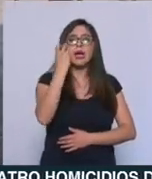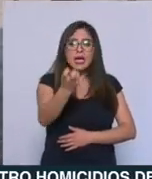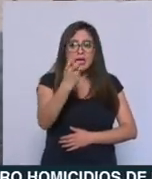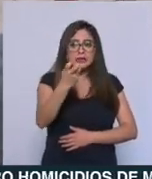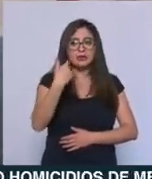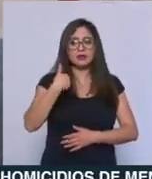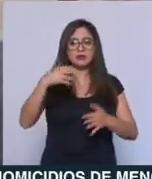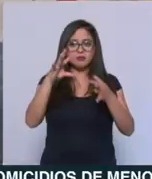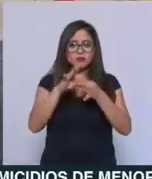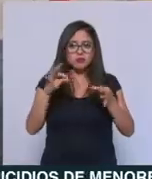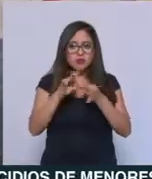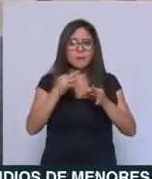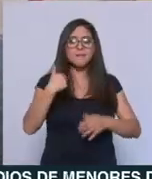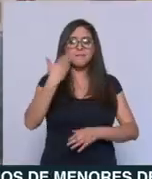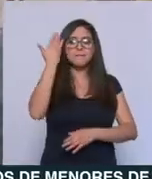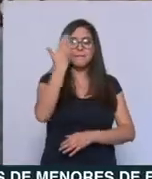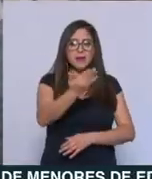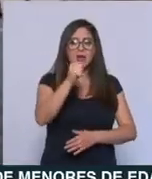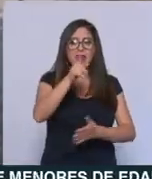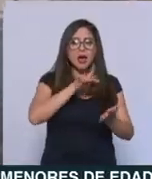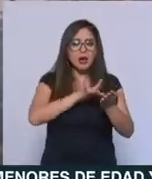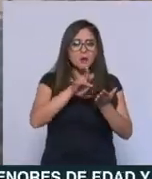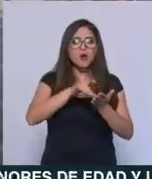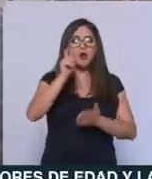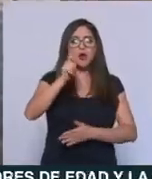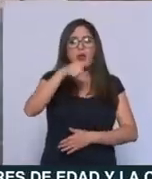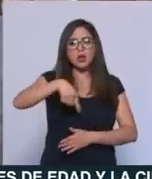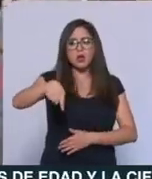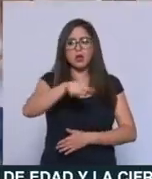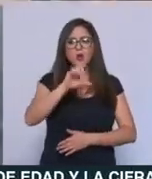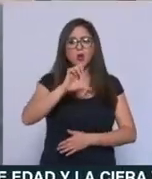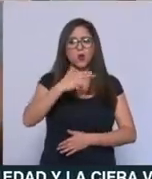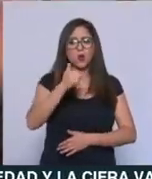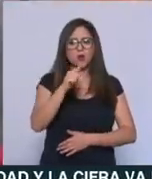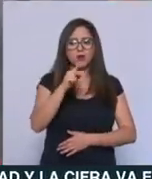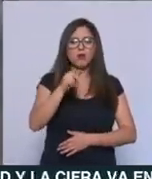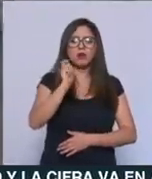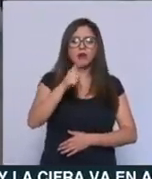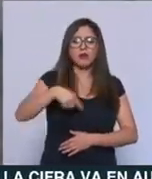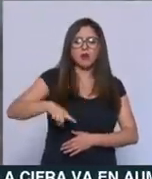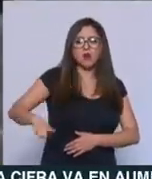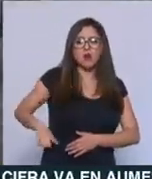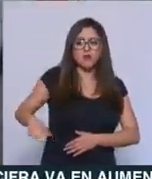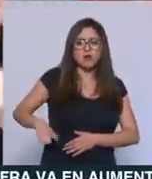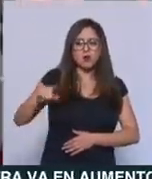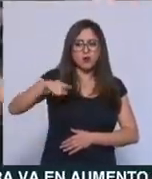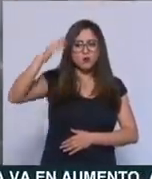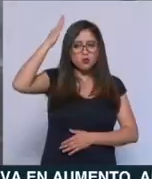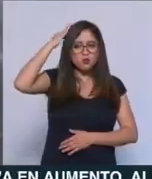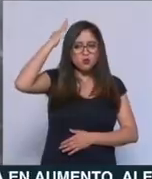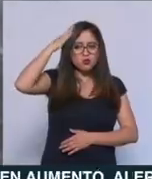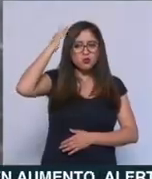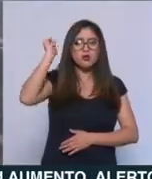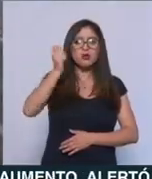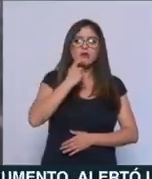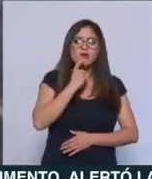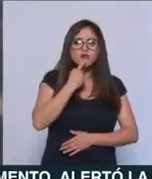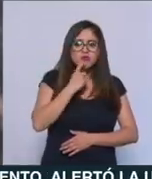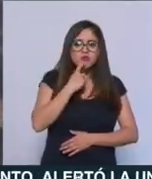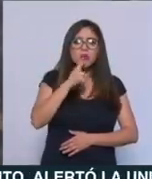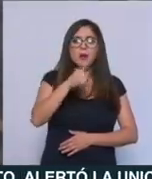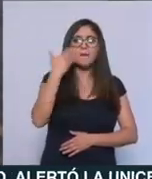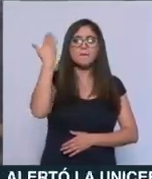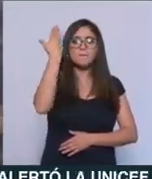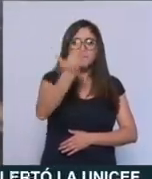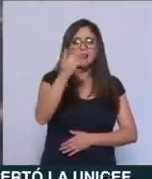textual. Pidió el apoyo Cuauhtémoc Blanco Bravo de la federación, del gobierno que encabeza Andrés Manuel López Obrador. Está pidiendo que